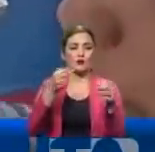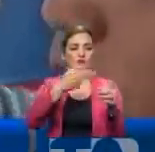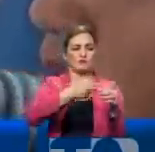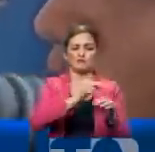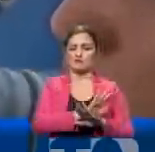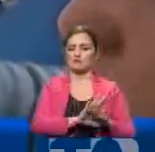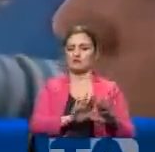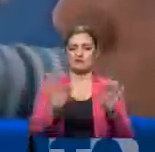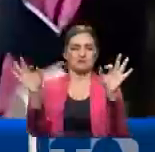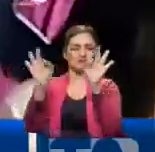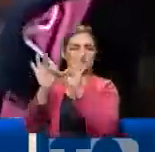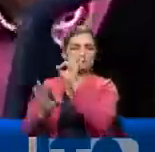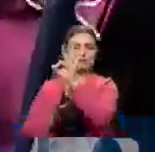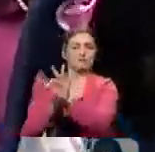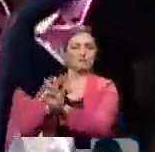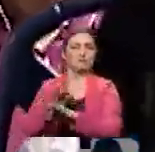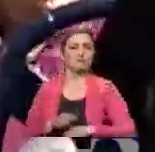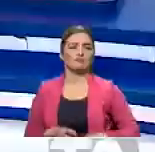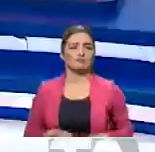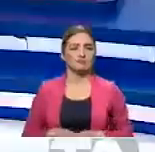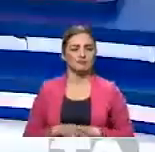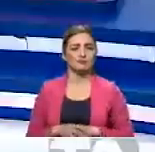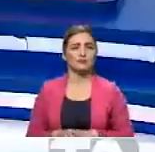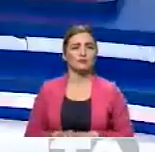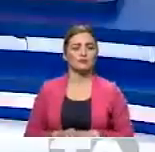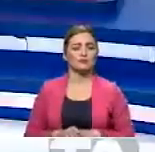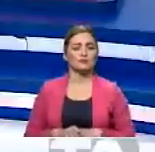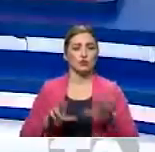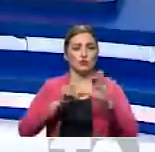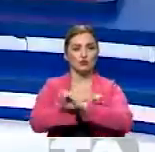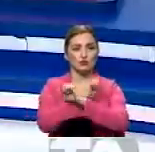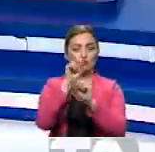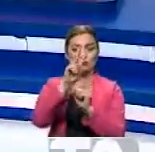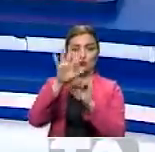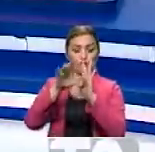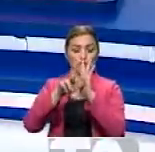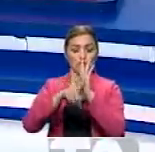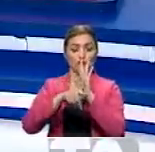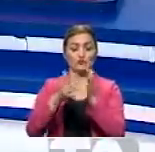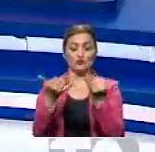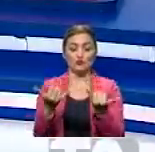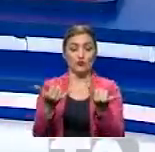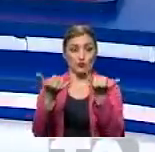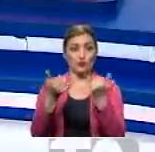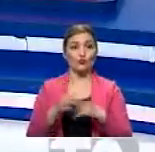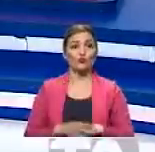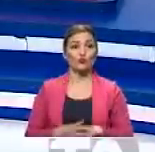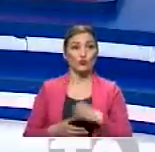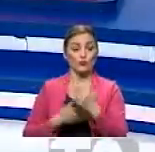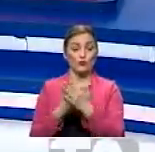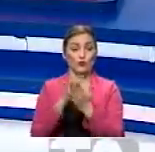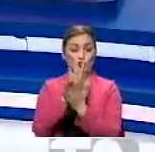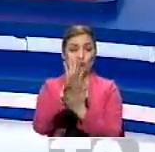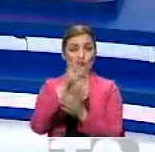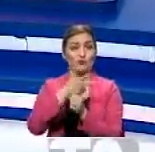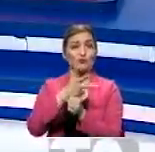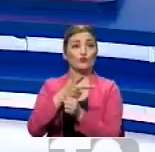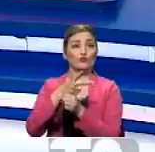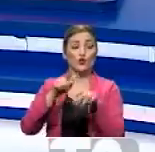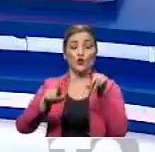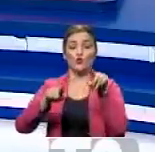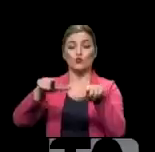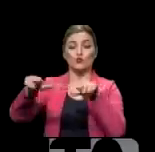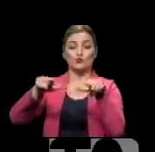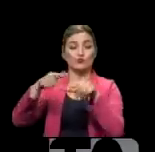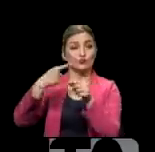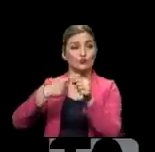combustión. En Quito, Jorge Loaiza, 24 horas. 8 de la mañana, 25 minutos. En este momento queremos presentar imágenes de lo que sucede en algunos